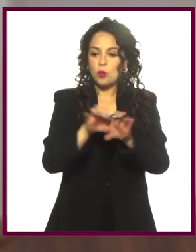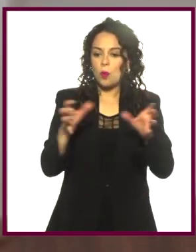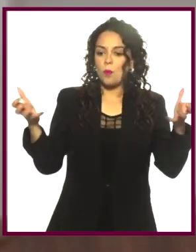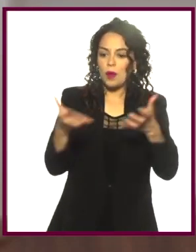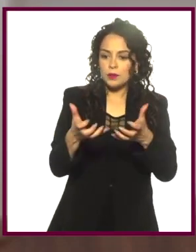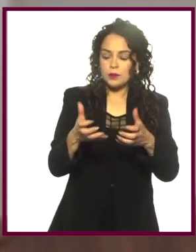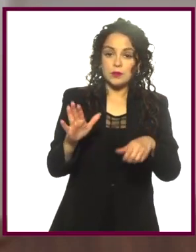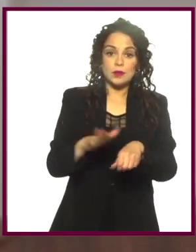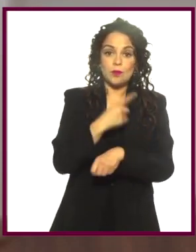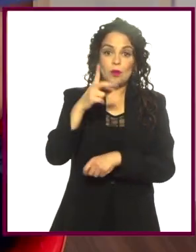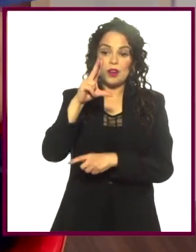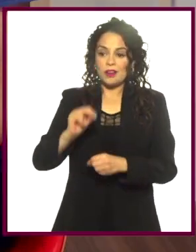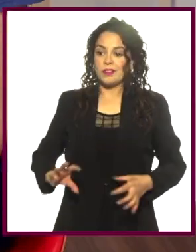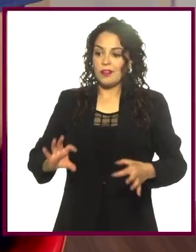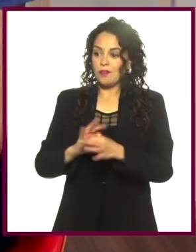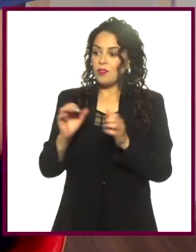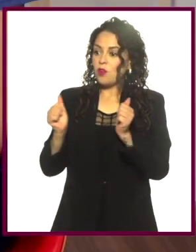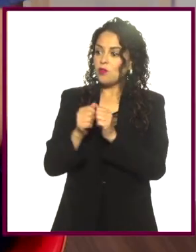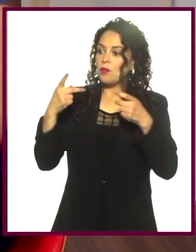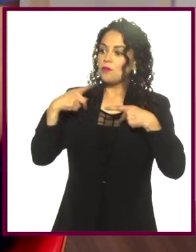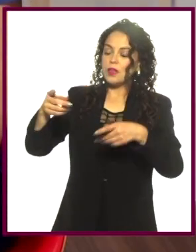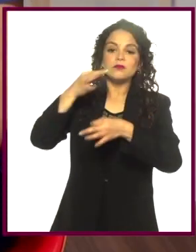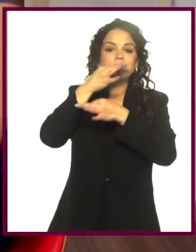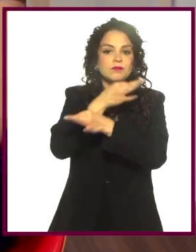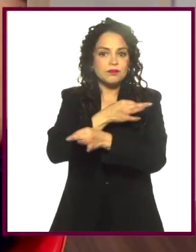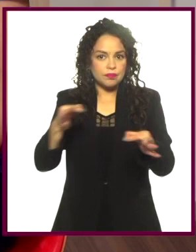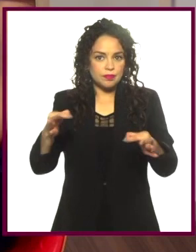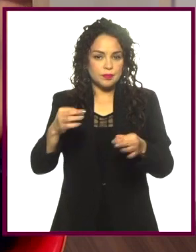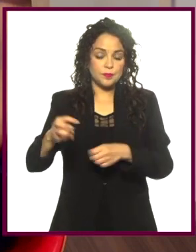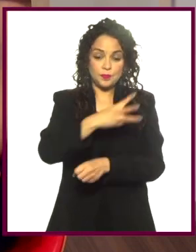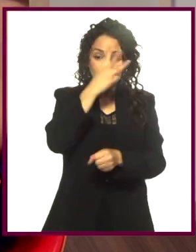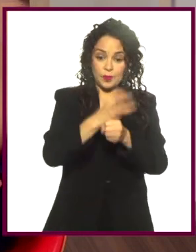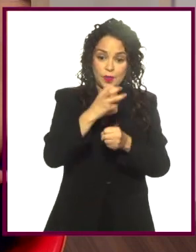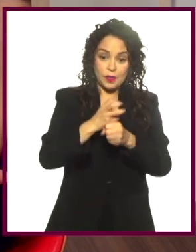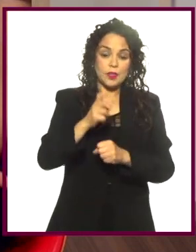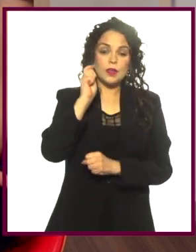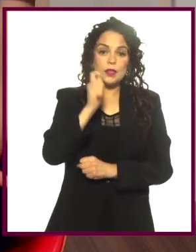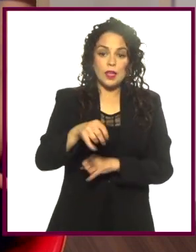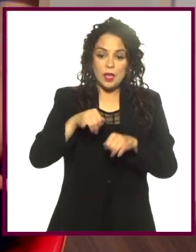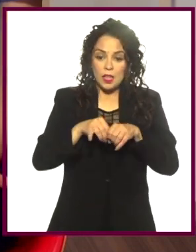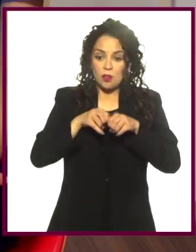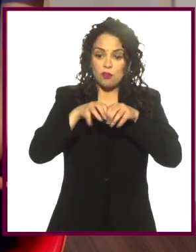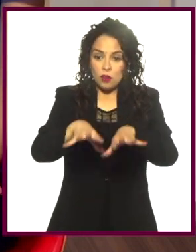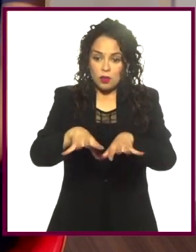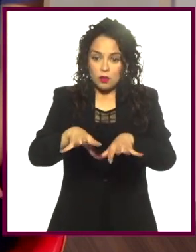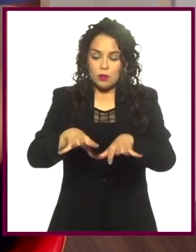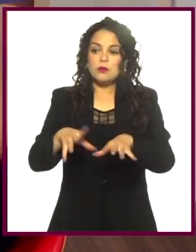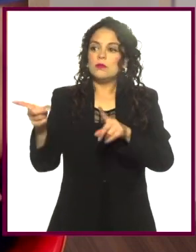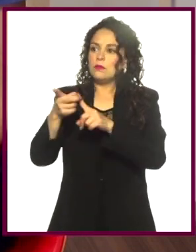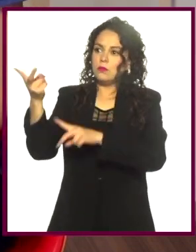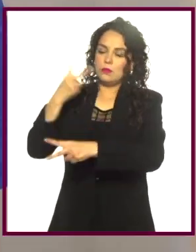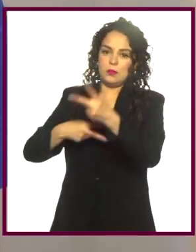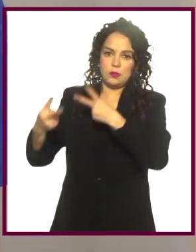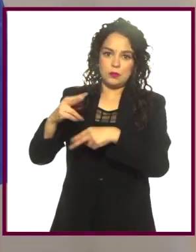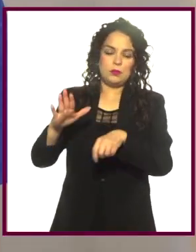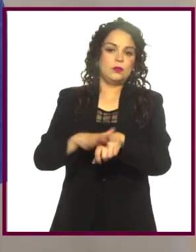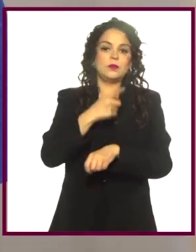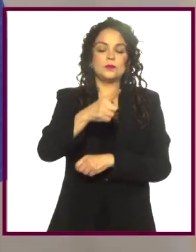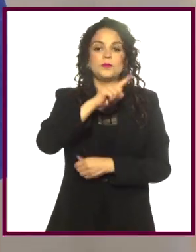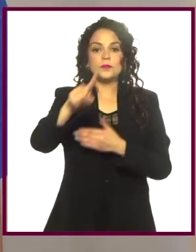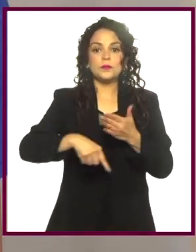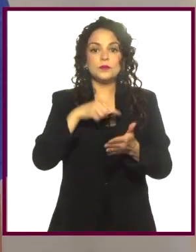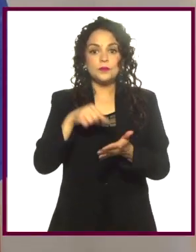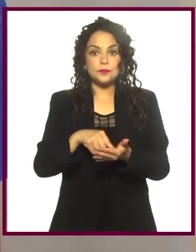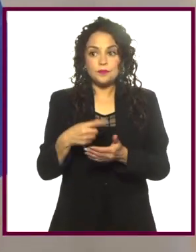con el anunciante. El tercer elemento o filtro es la dependencia de la información, ya que hay pocas agencias de